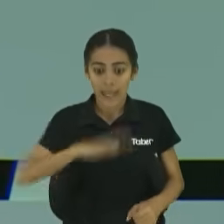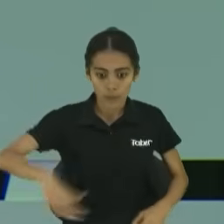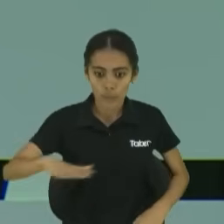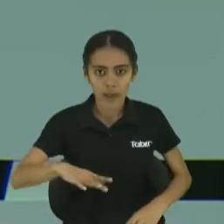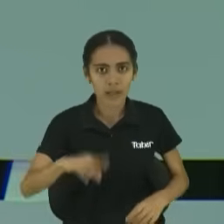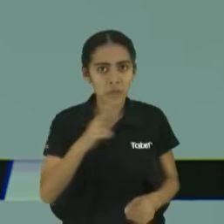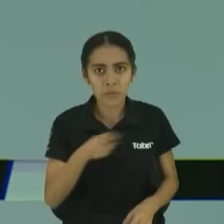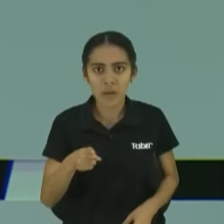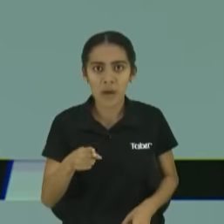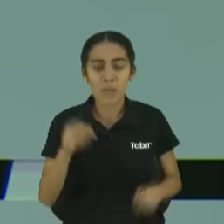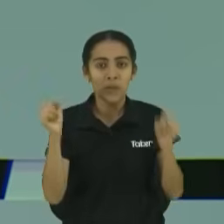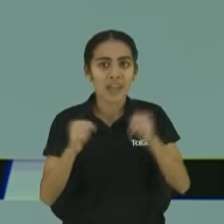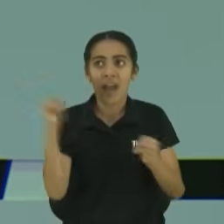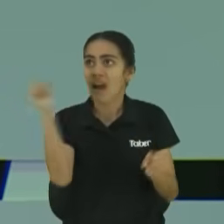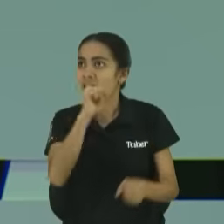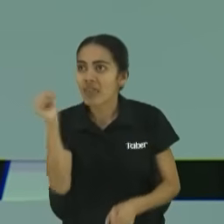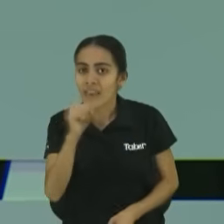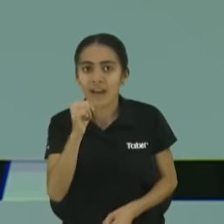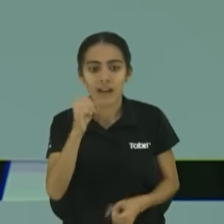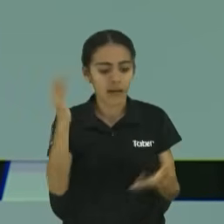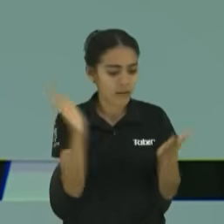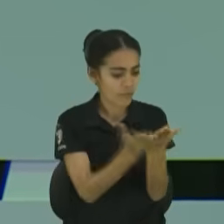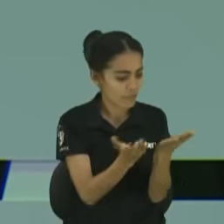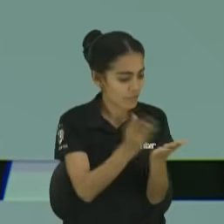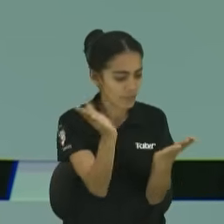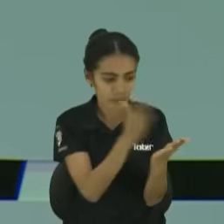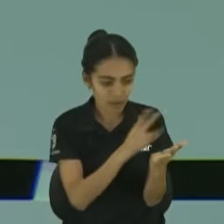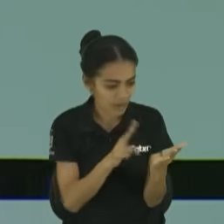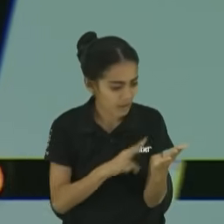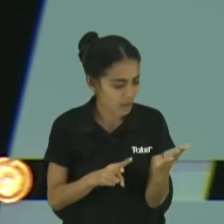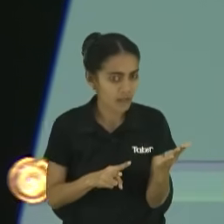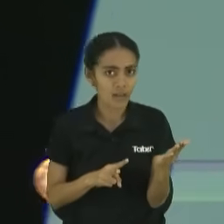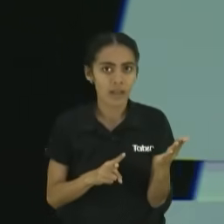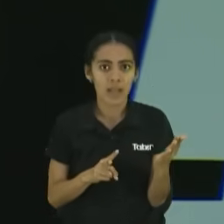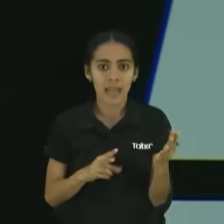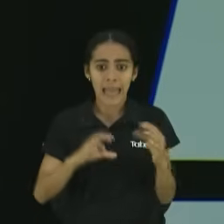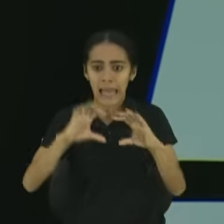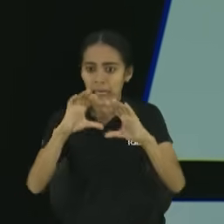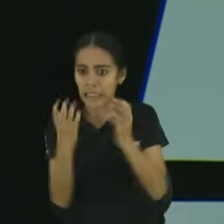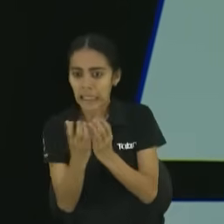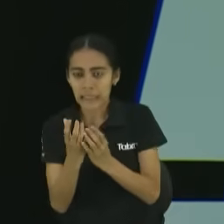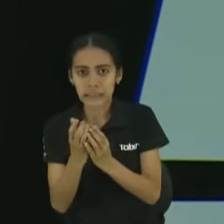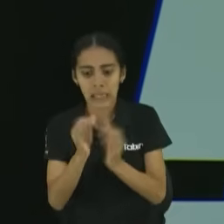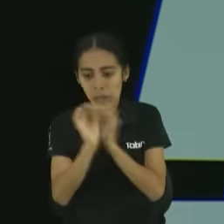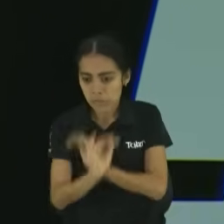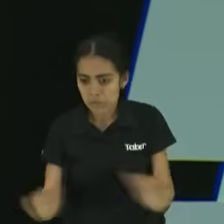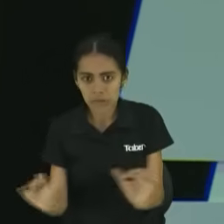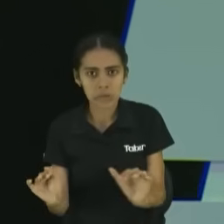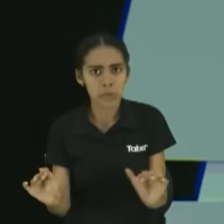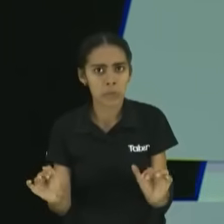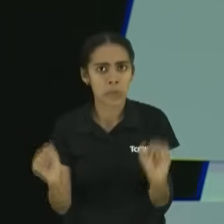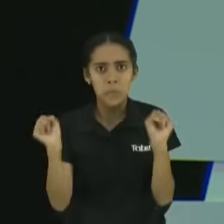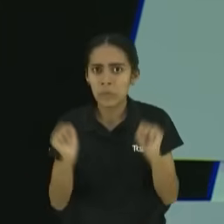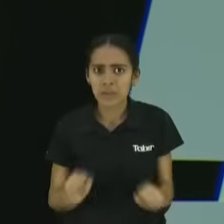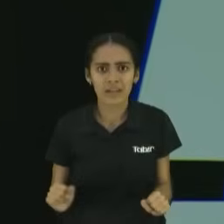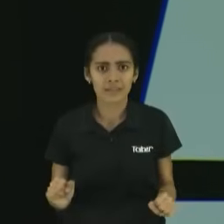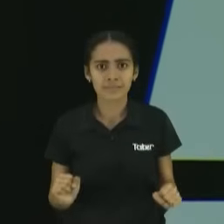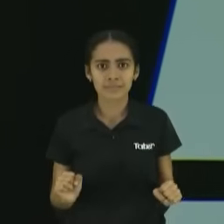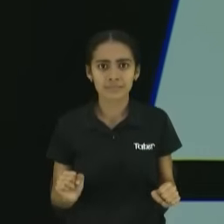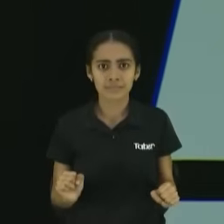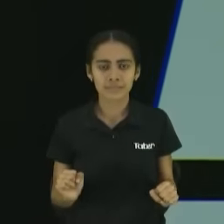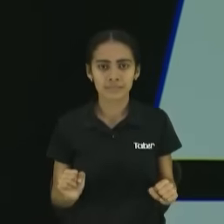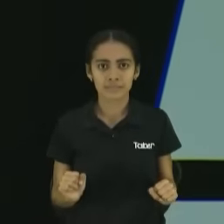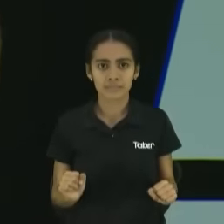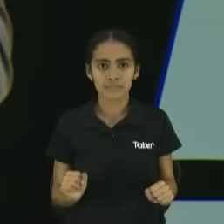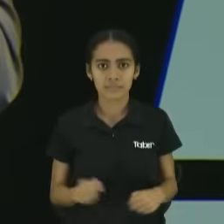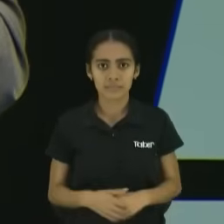podía leer la Biblia, yo podía darle una clase de escuela dominical. ¿Qué más le puedo decir? Me voy a